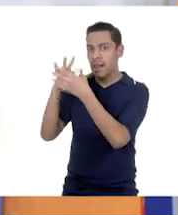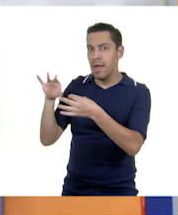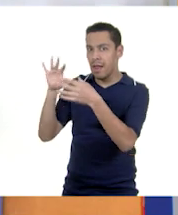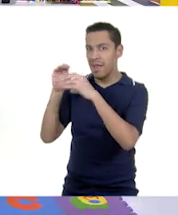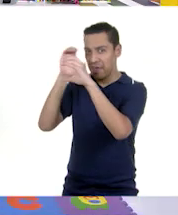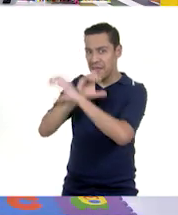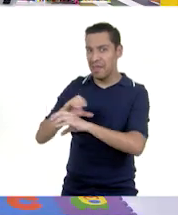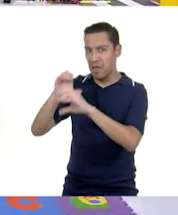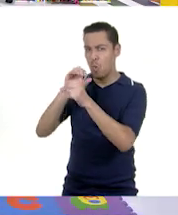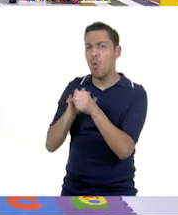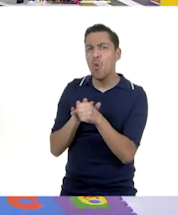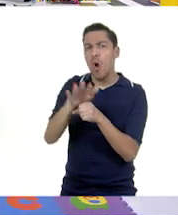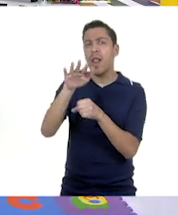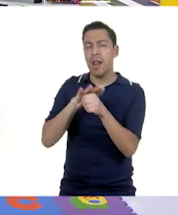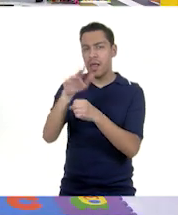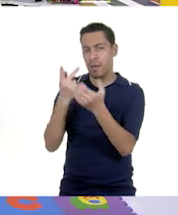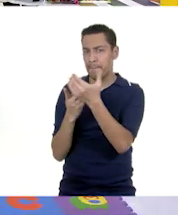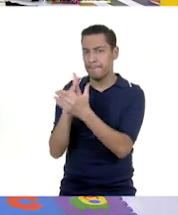canción. ¿Estás listo?